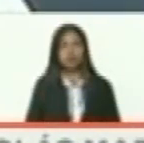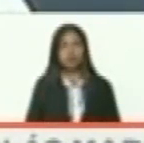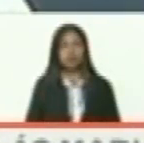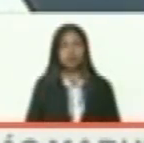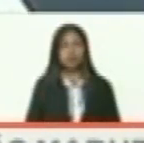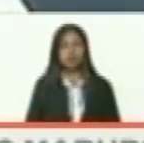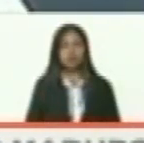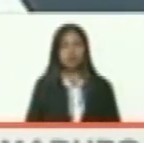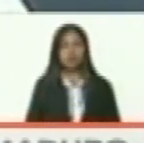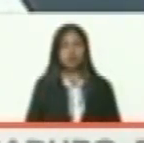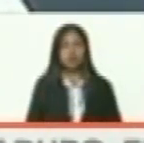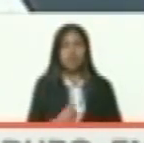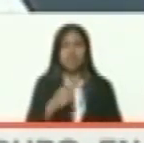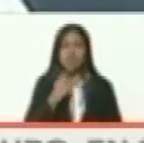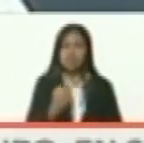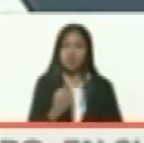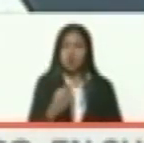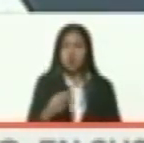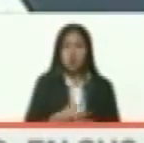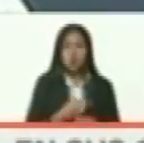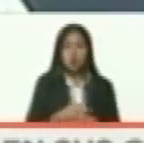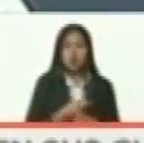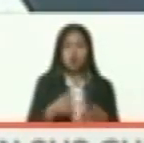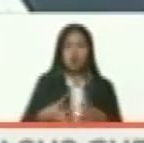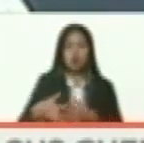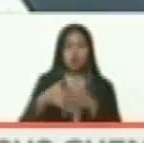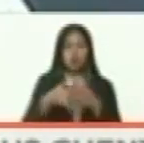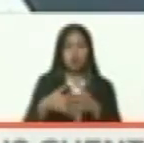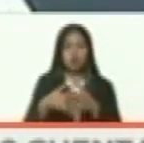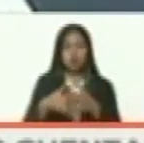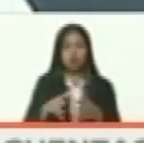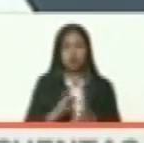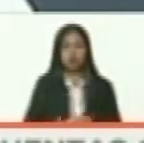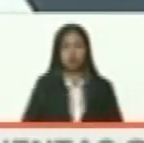Él dijo que el gobierno de los Estados Unidos